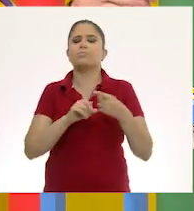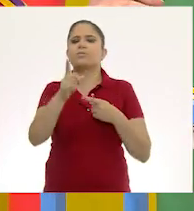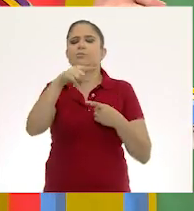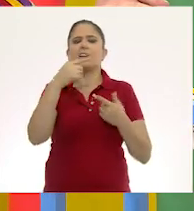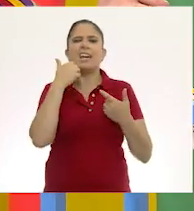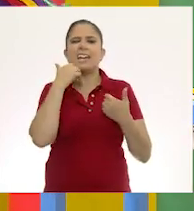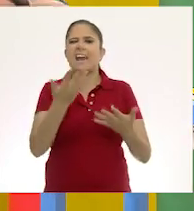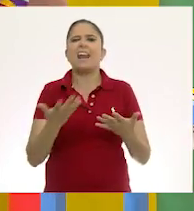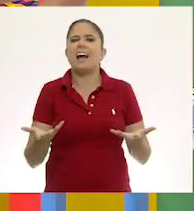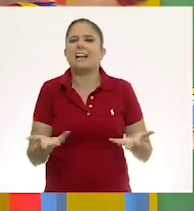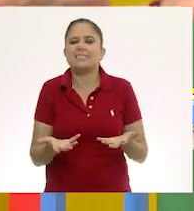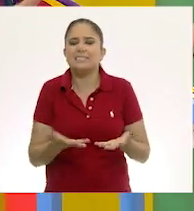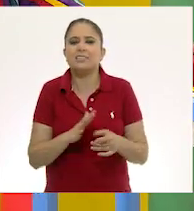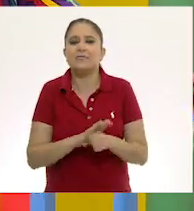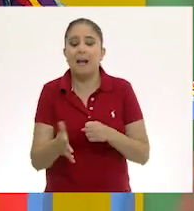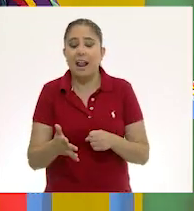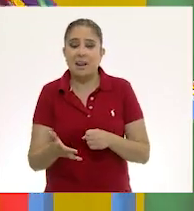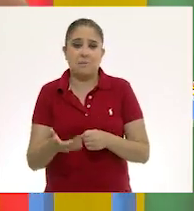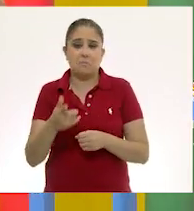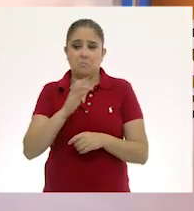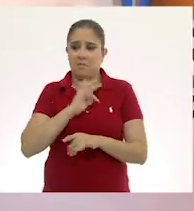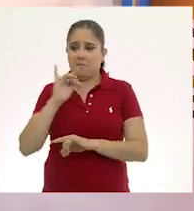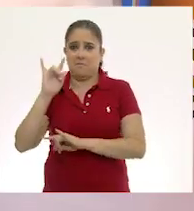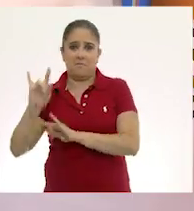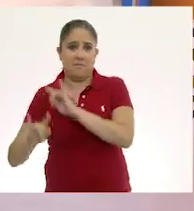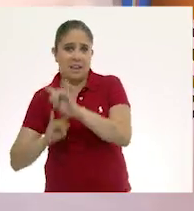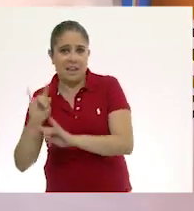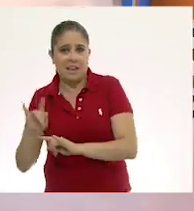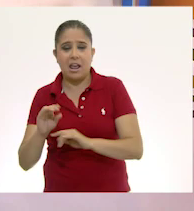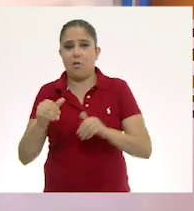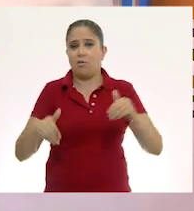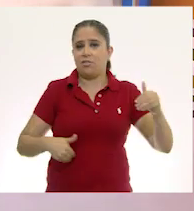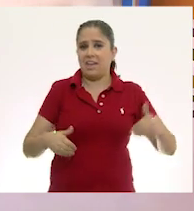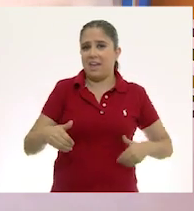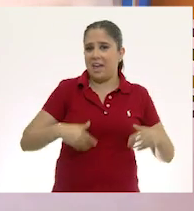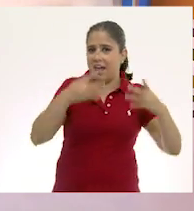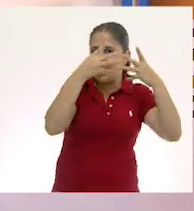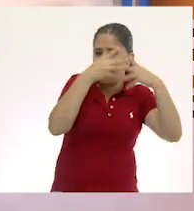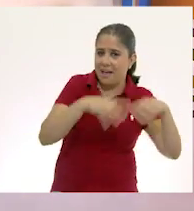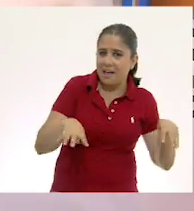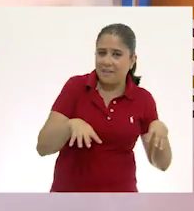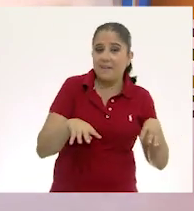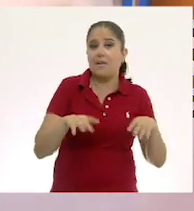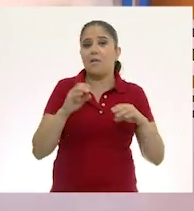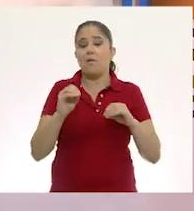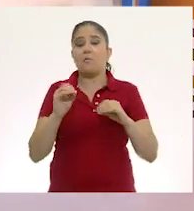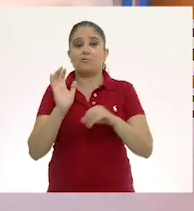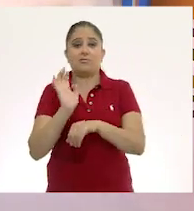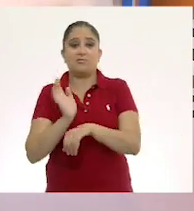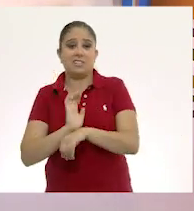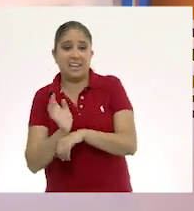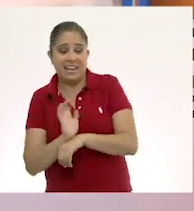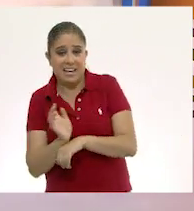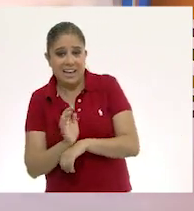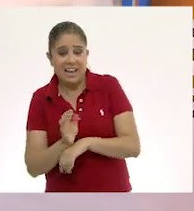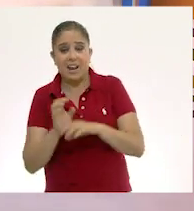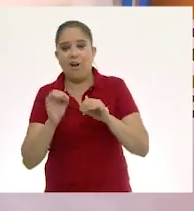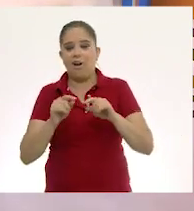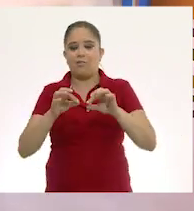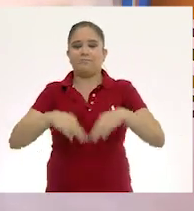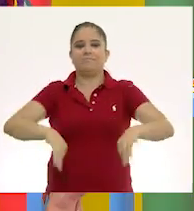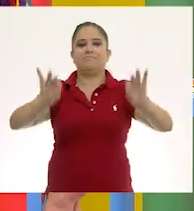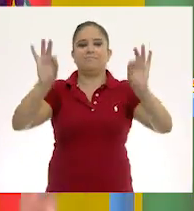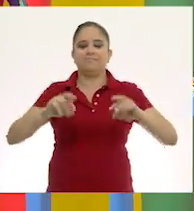hacer? Exacto. El parque de diversiones, el teatro, el cine, el